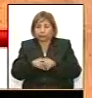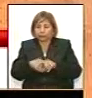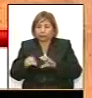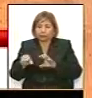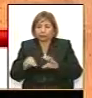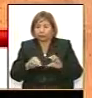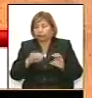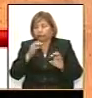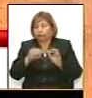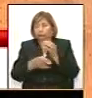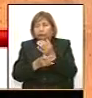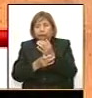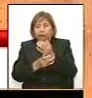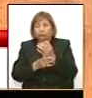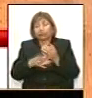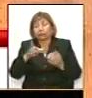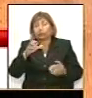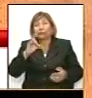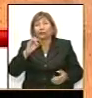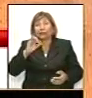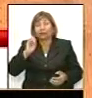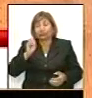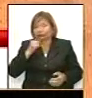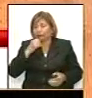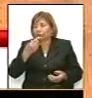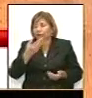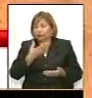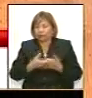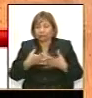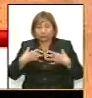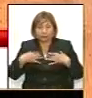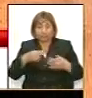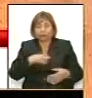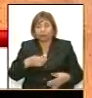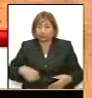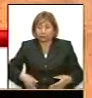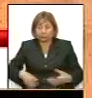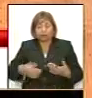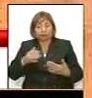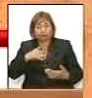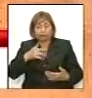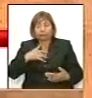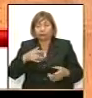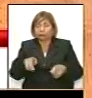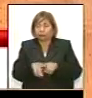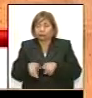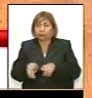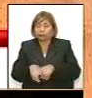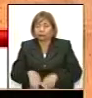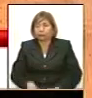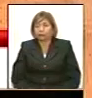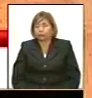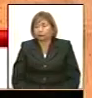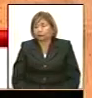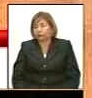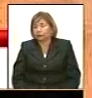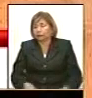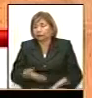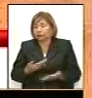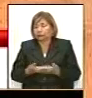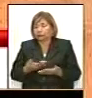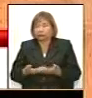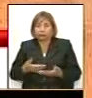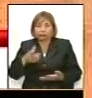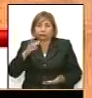un médico profesional joven, que he sido presidente de la Comisión de Salud, y sentía lo mismo. Yo decía, pero lo conozco a